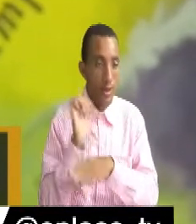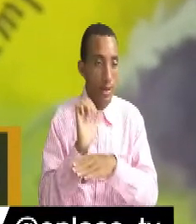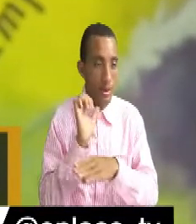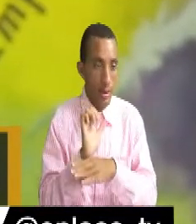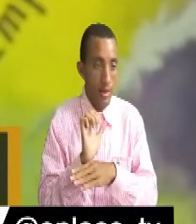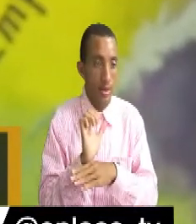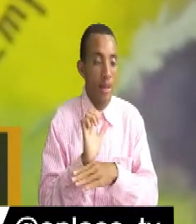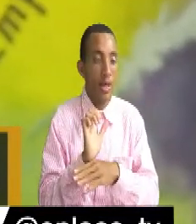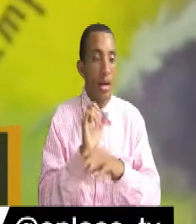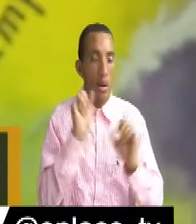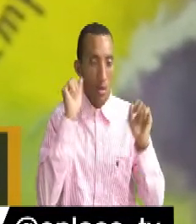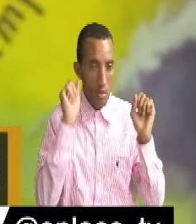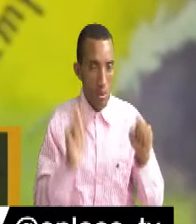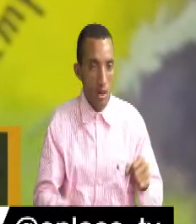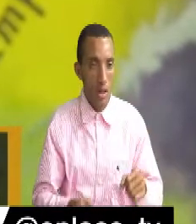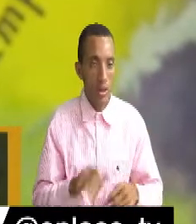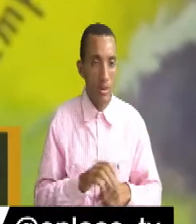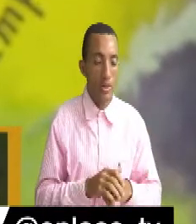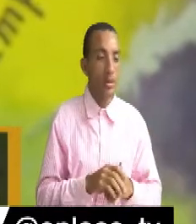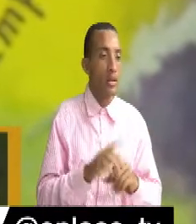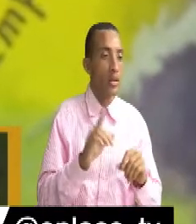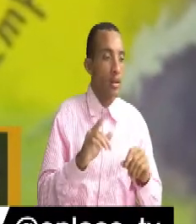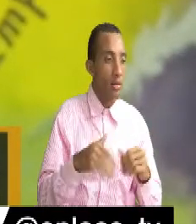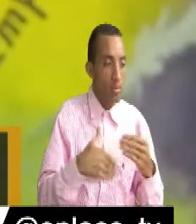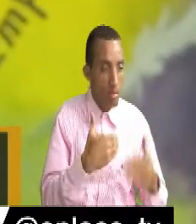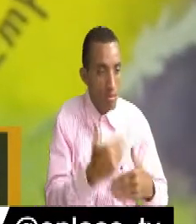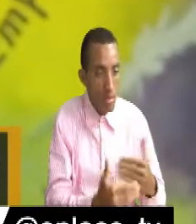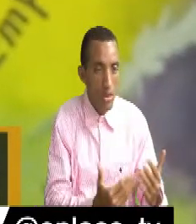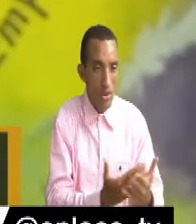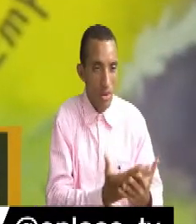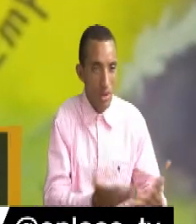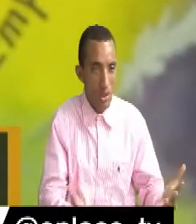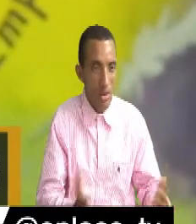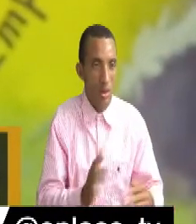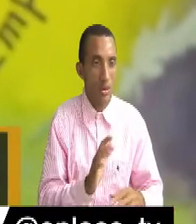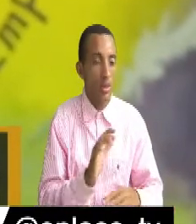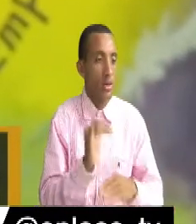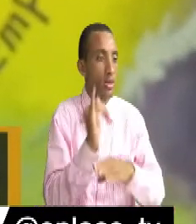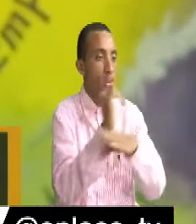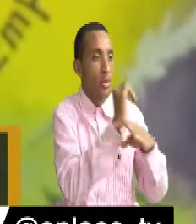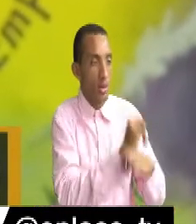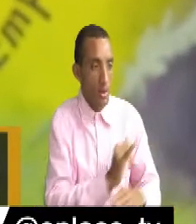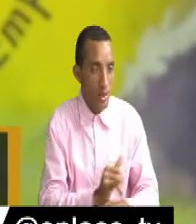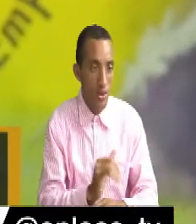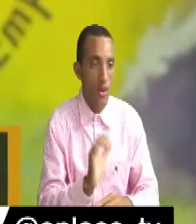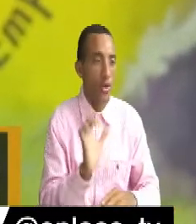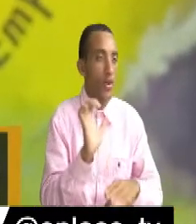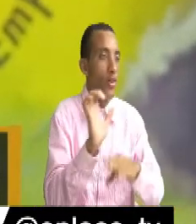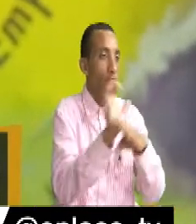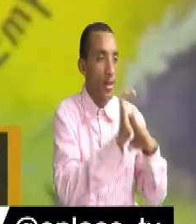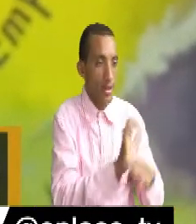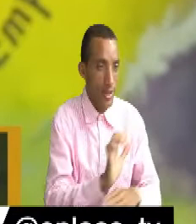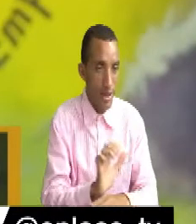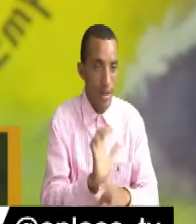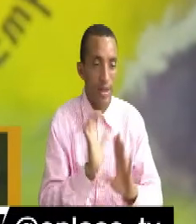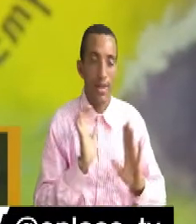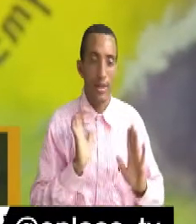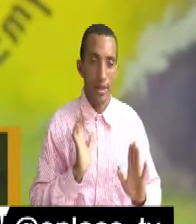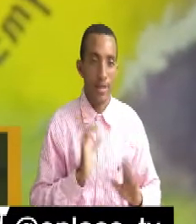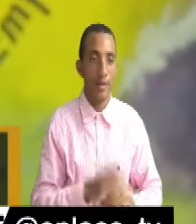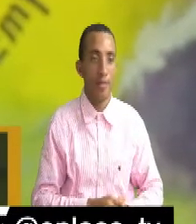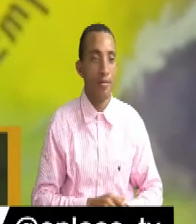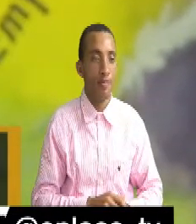de esto, pues esa tramitología también ante instituciones o entidades que de pronto pues no